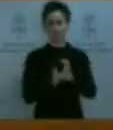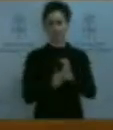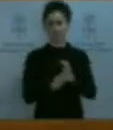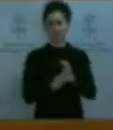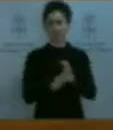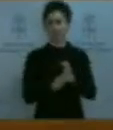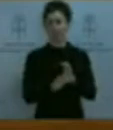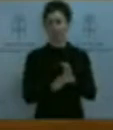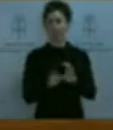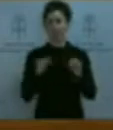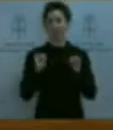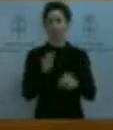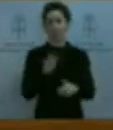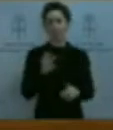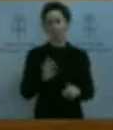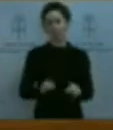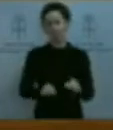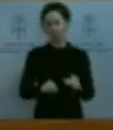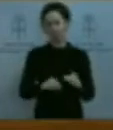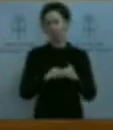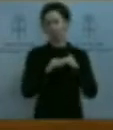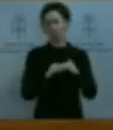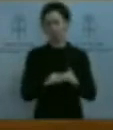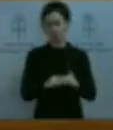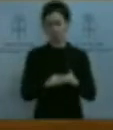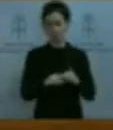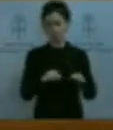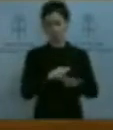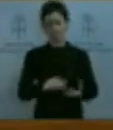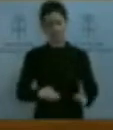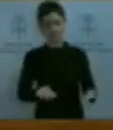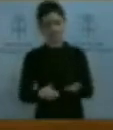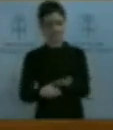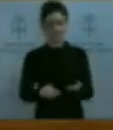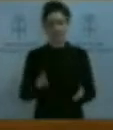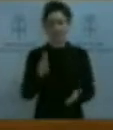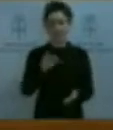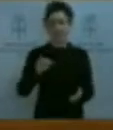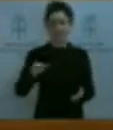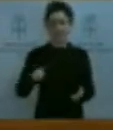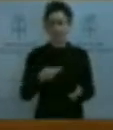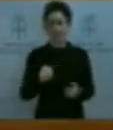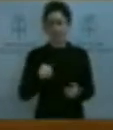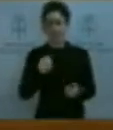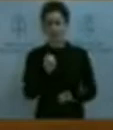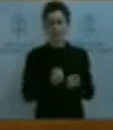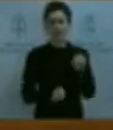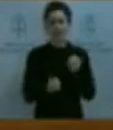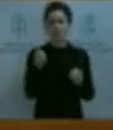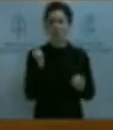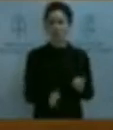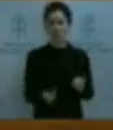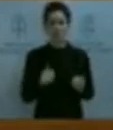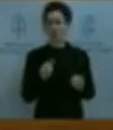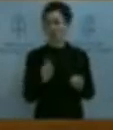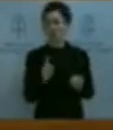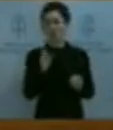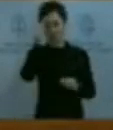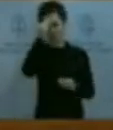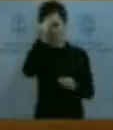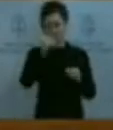en las incongruencias. Además, el PIB, yo no soy economista, pero creo, igual estoy equivocado, puede bajar. Si baja, entonces bajamos también